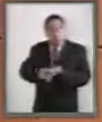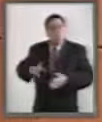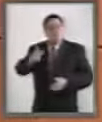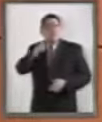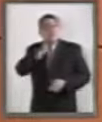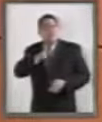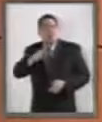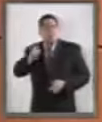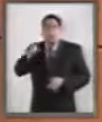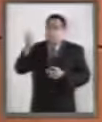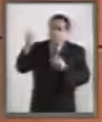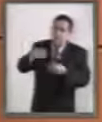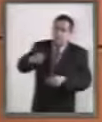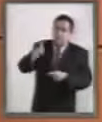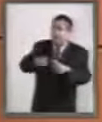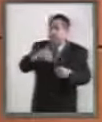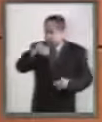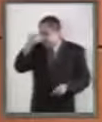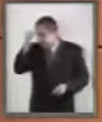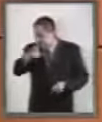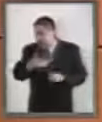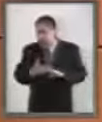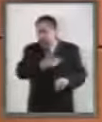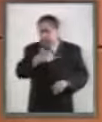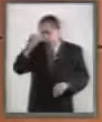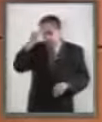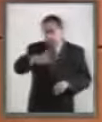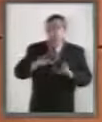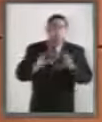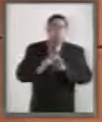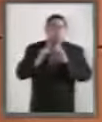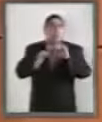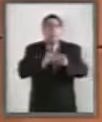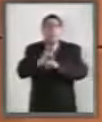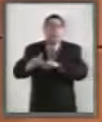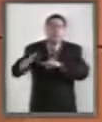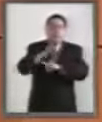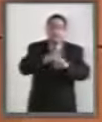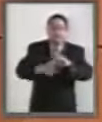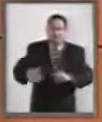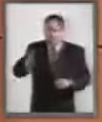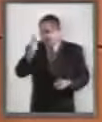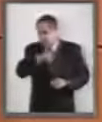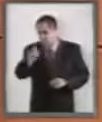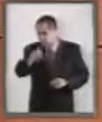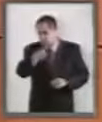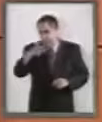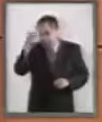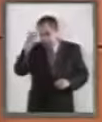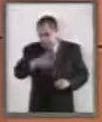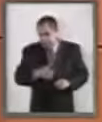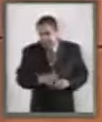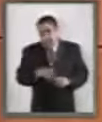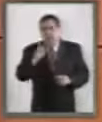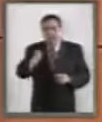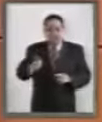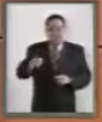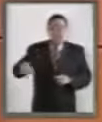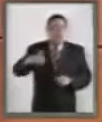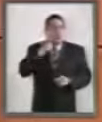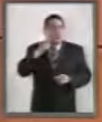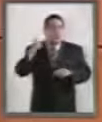sabían, porque esto de que es el entorno internacional es falso. Están matando a